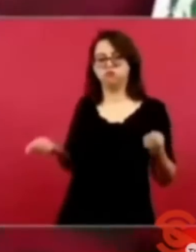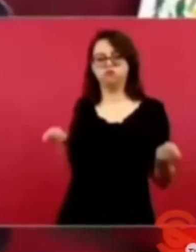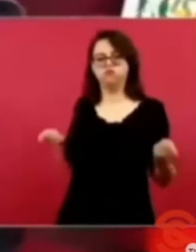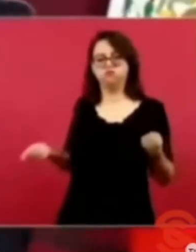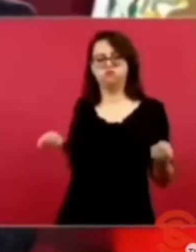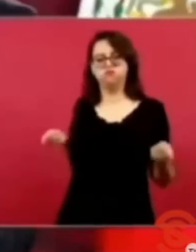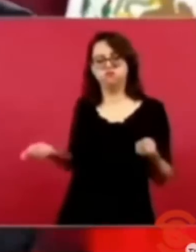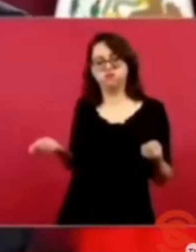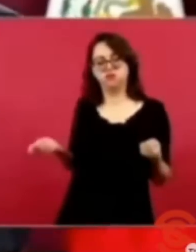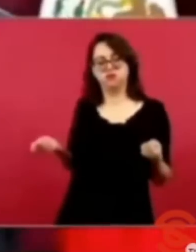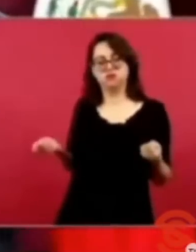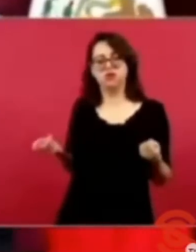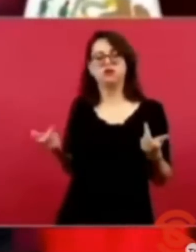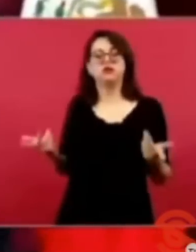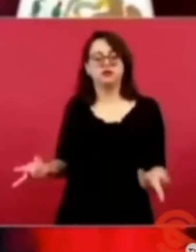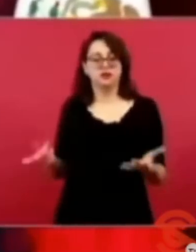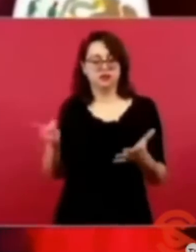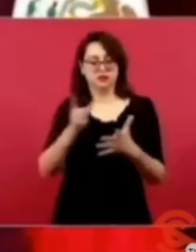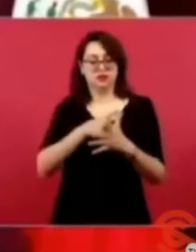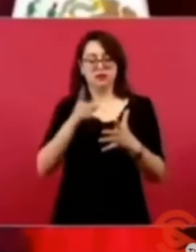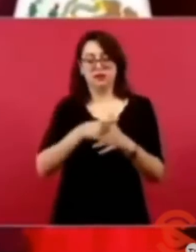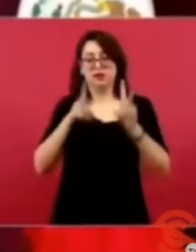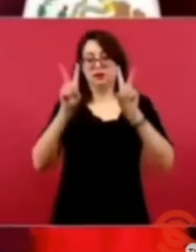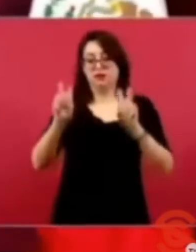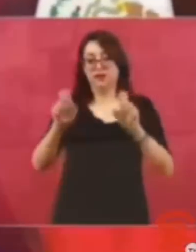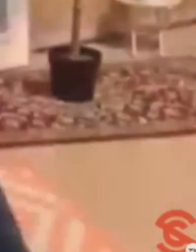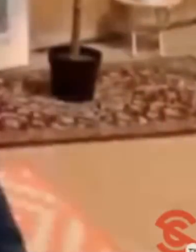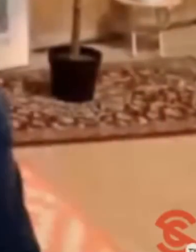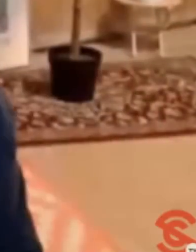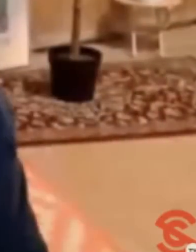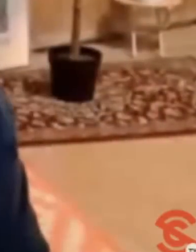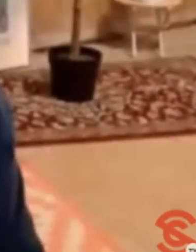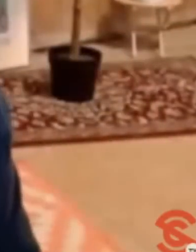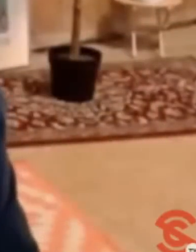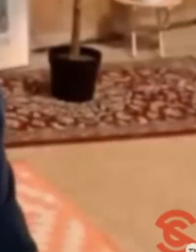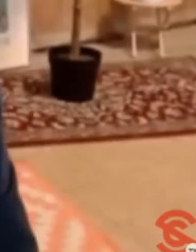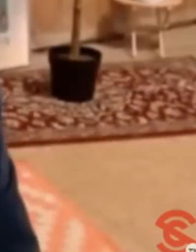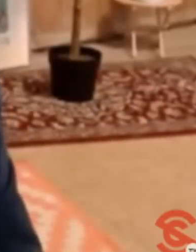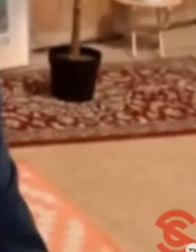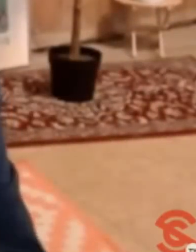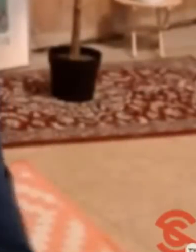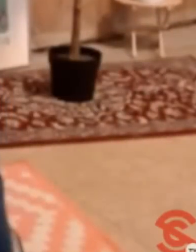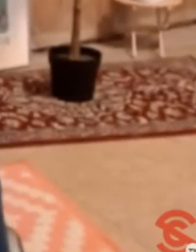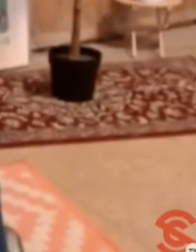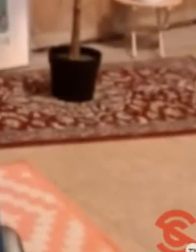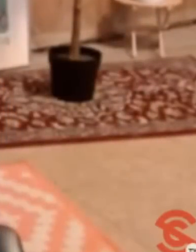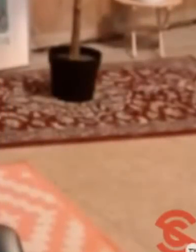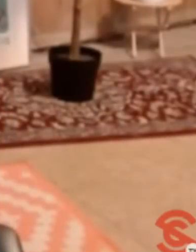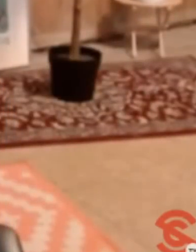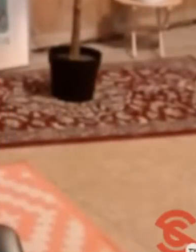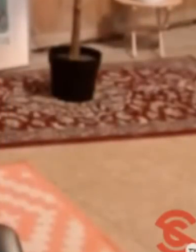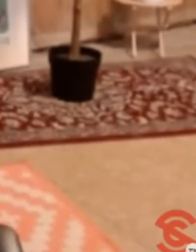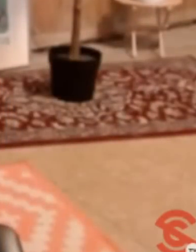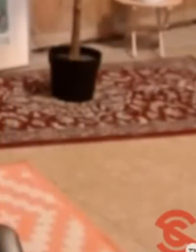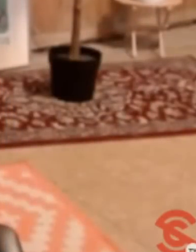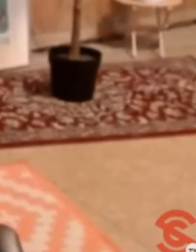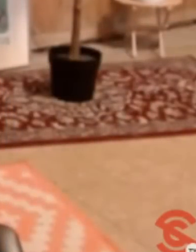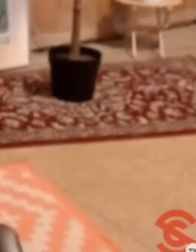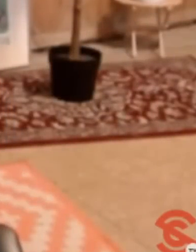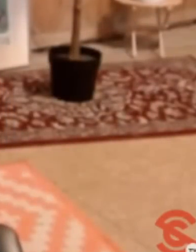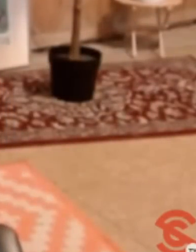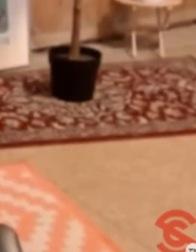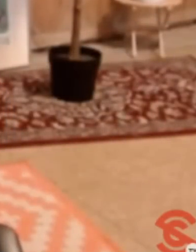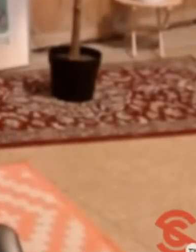Manejaban toda la política financiera. Y es que es cierto, mire, aquí vamos a entrarle un poco más al tema del PAN, porque